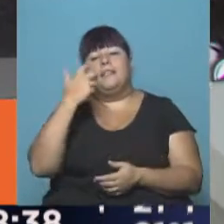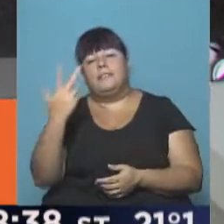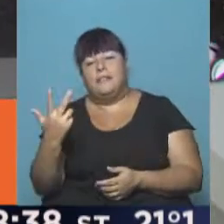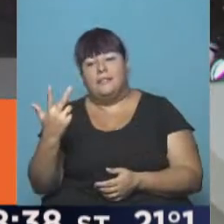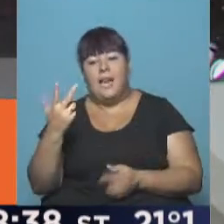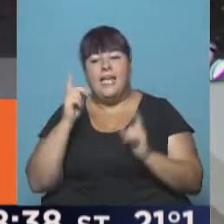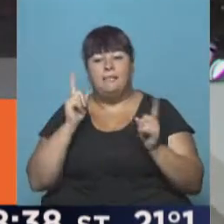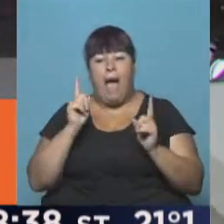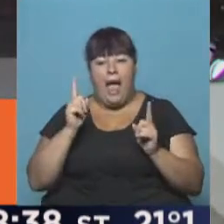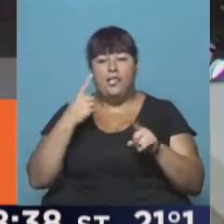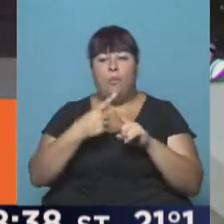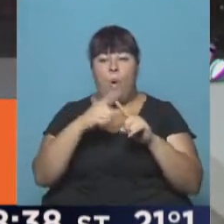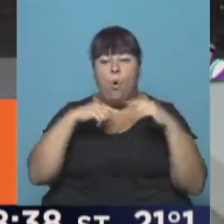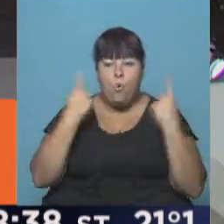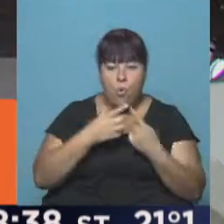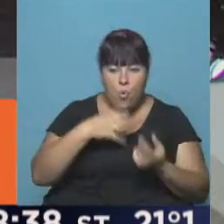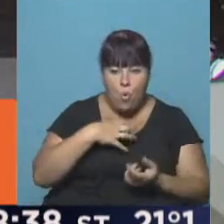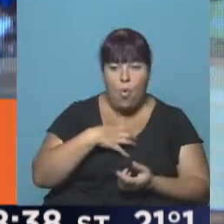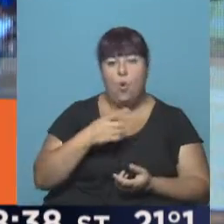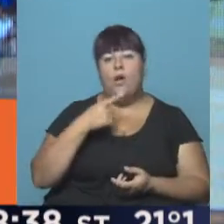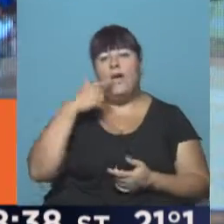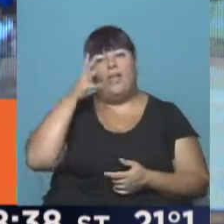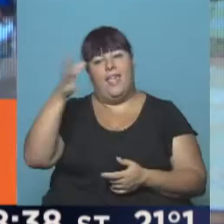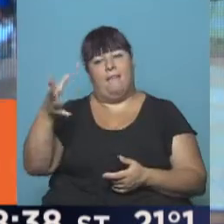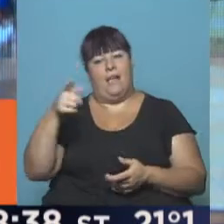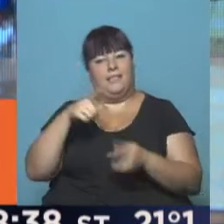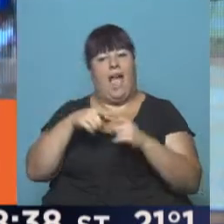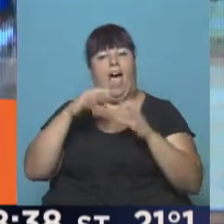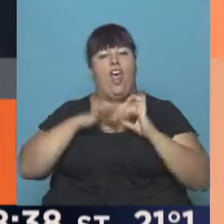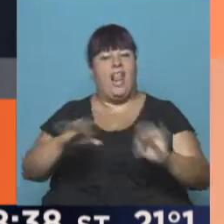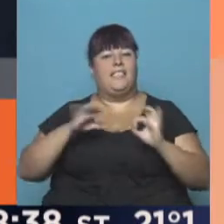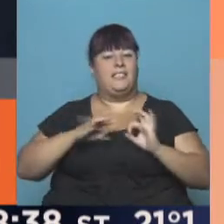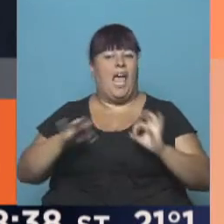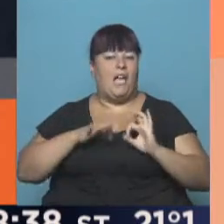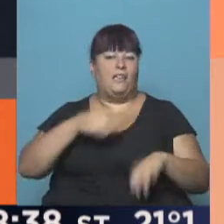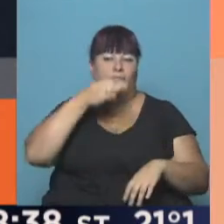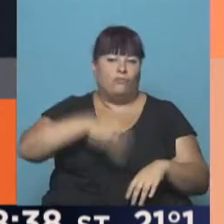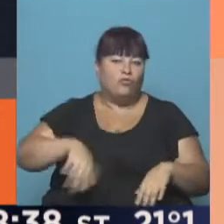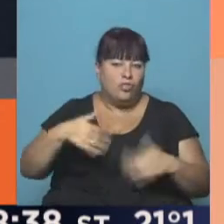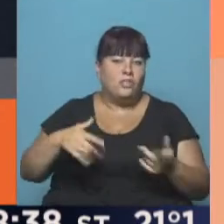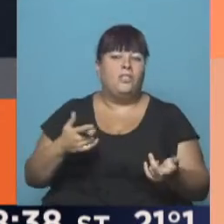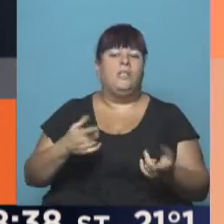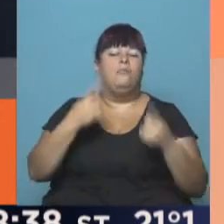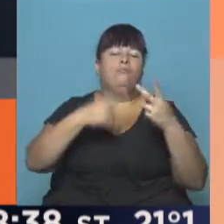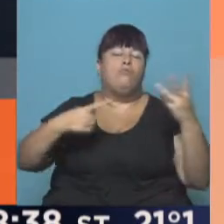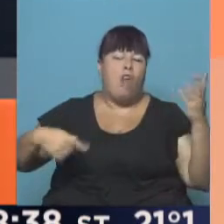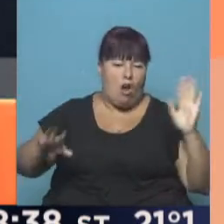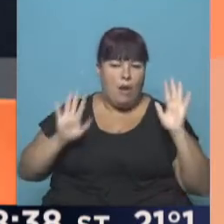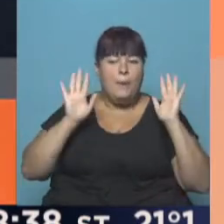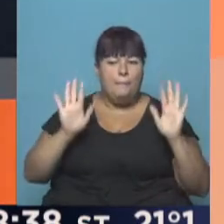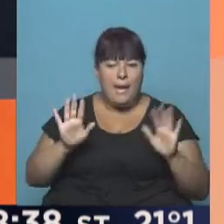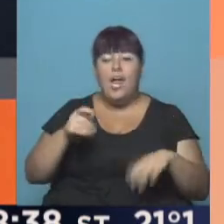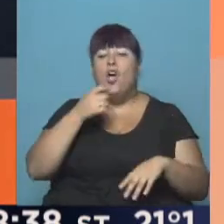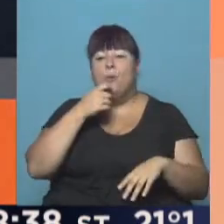docentes por cada curso de que se abusa con el tema de las licencias de que un montón de cosas ahora